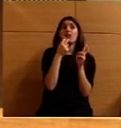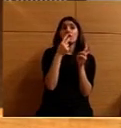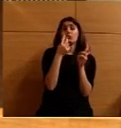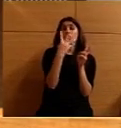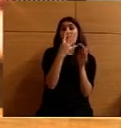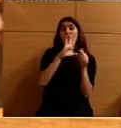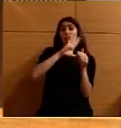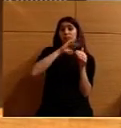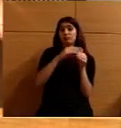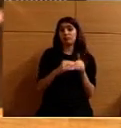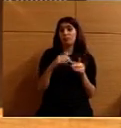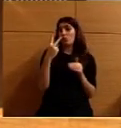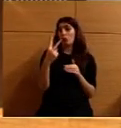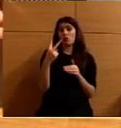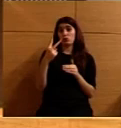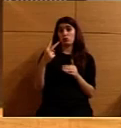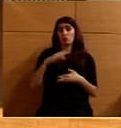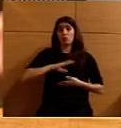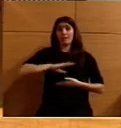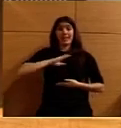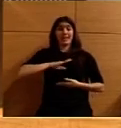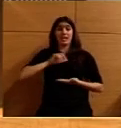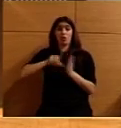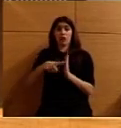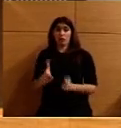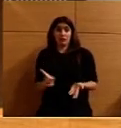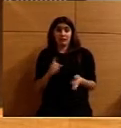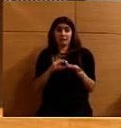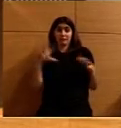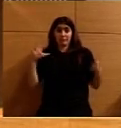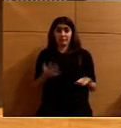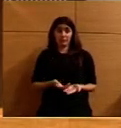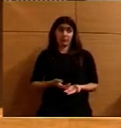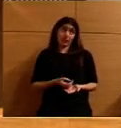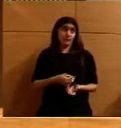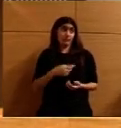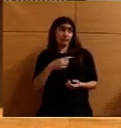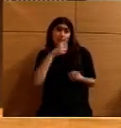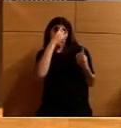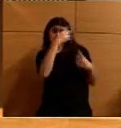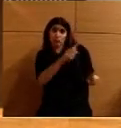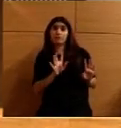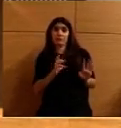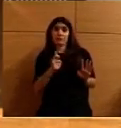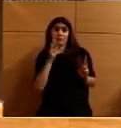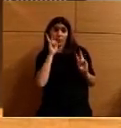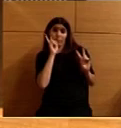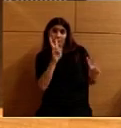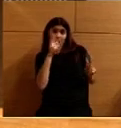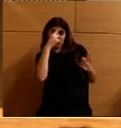tampoco son de competencia local. Entonces, háganselo mirar ustedes también, porque